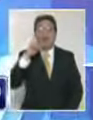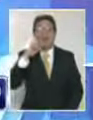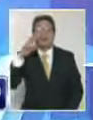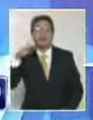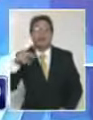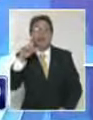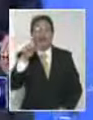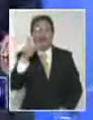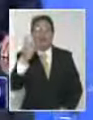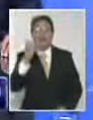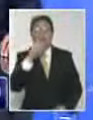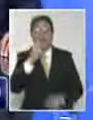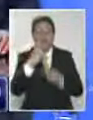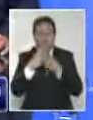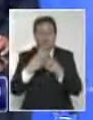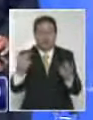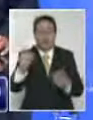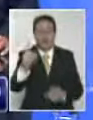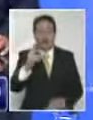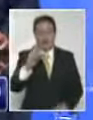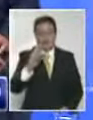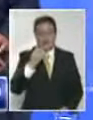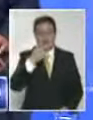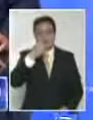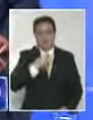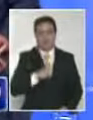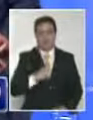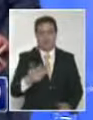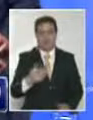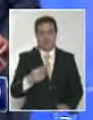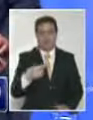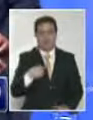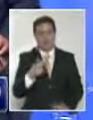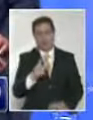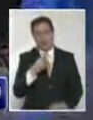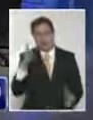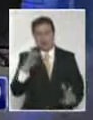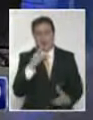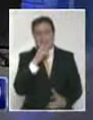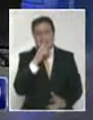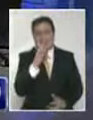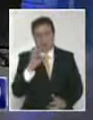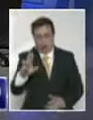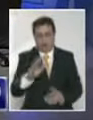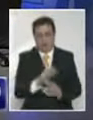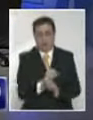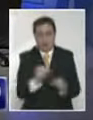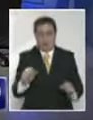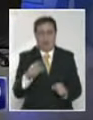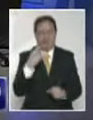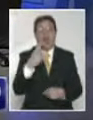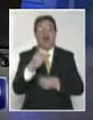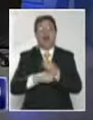50. El otro dijo 50.000. No, si esta cosa fue atroz hasta el último momento. Jecar Negme fue el año